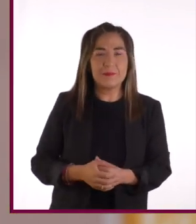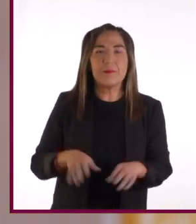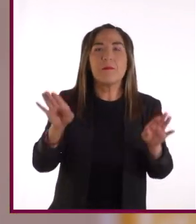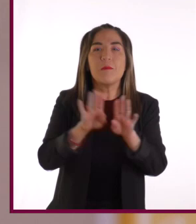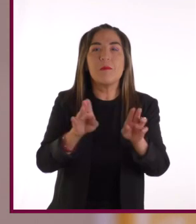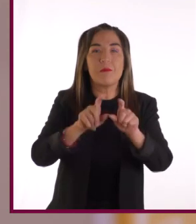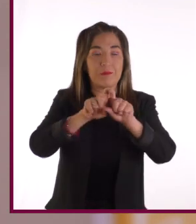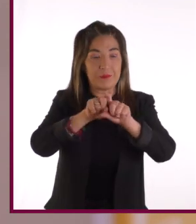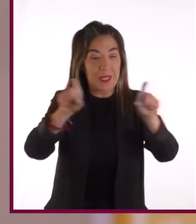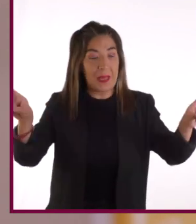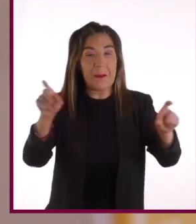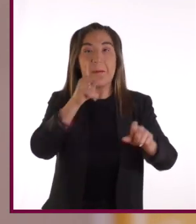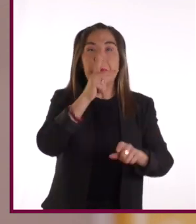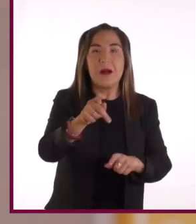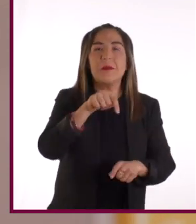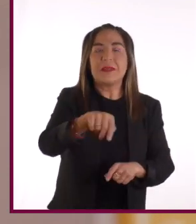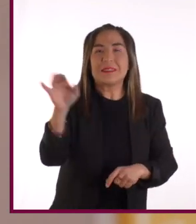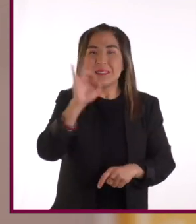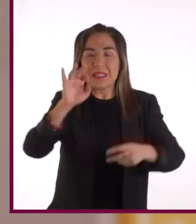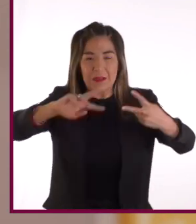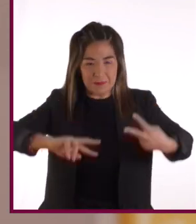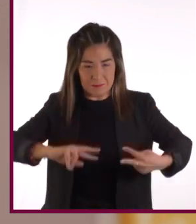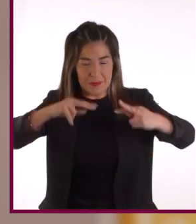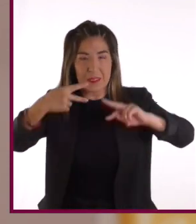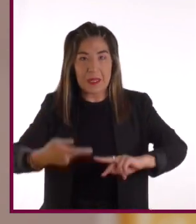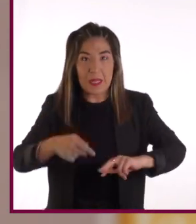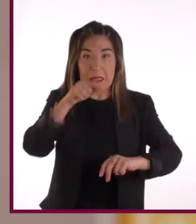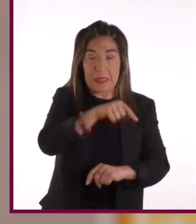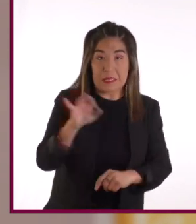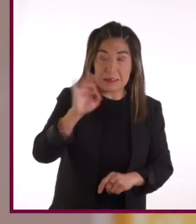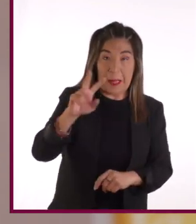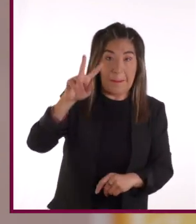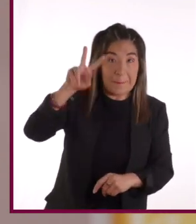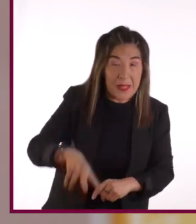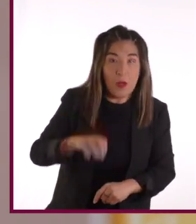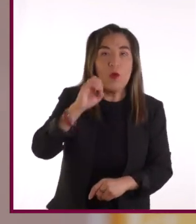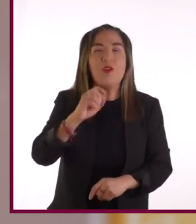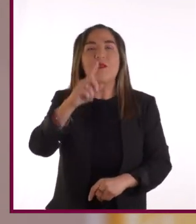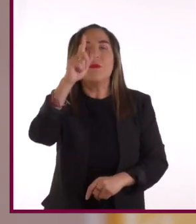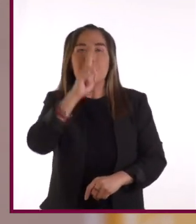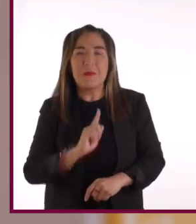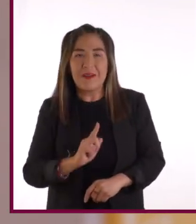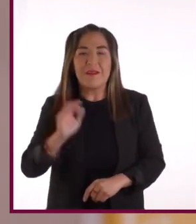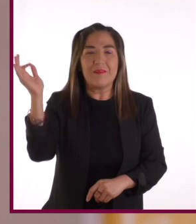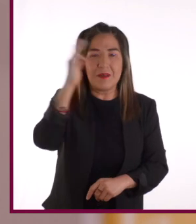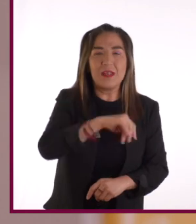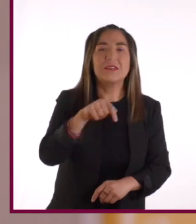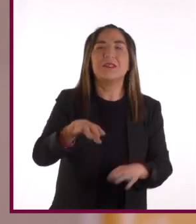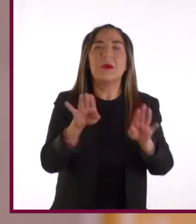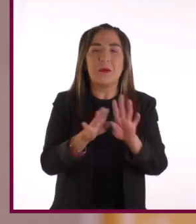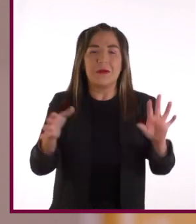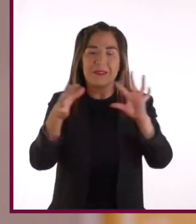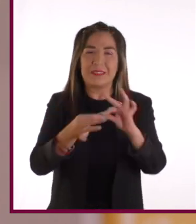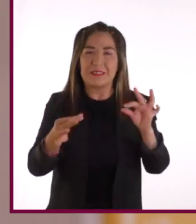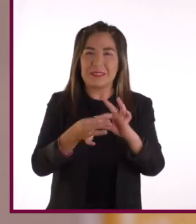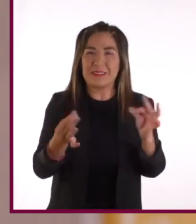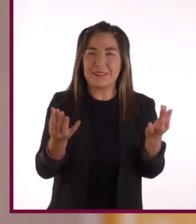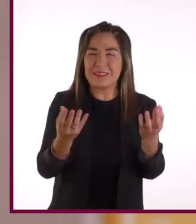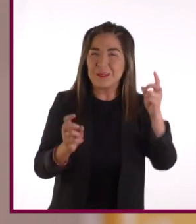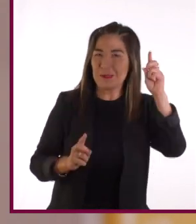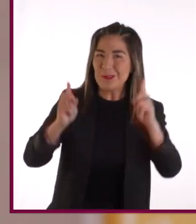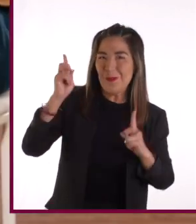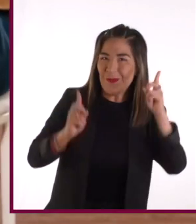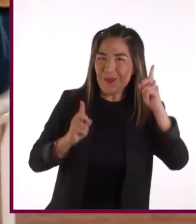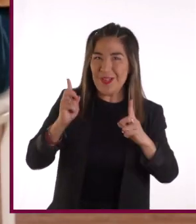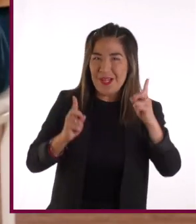es un enunciado que por sí mismo es contradictorio, que puede estar basado en premisas verdaderas, pero que llega a conclusiones inaceptables en